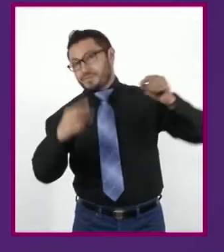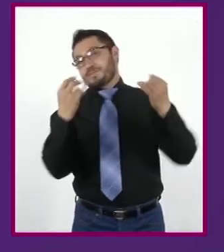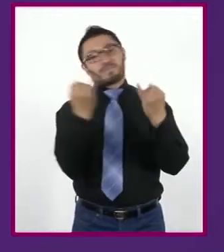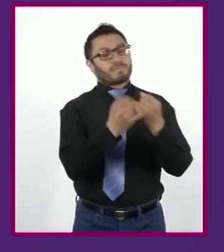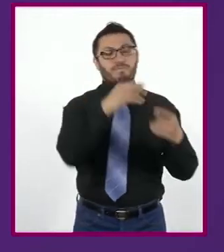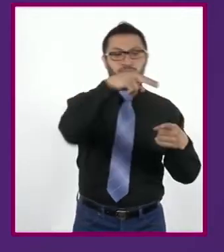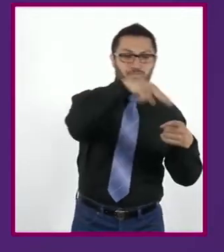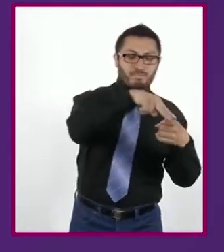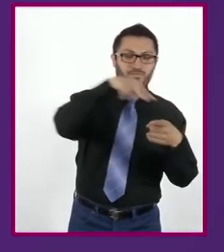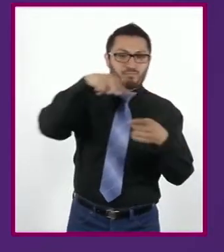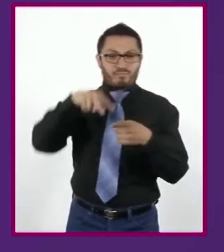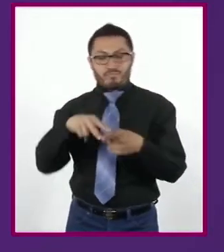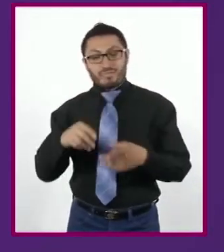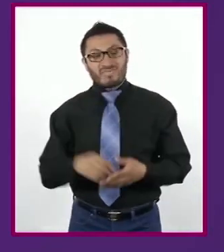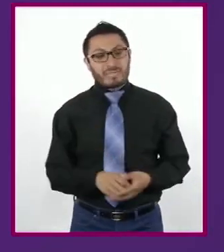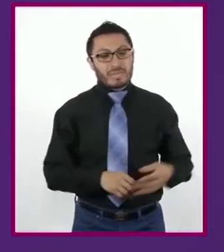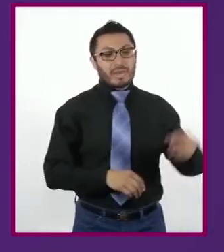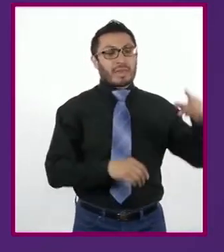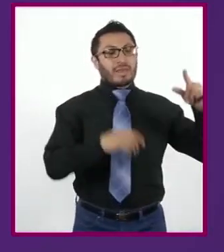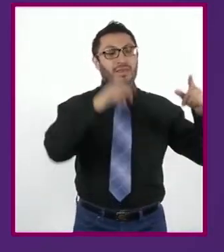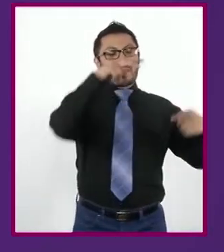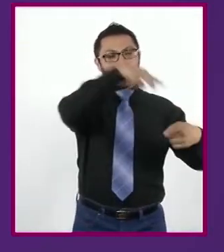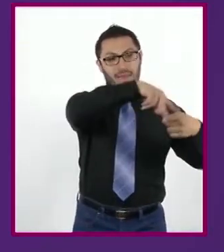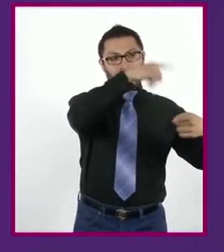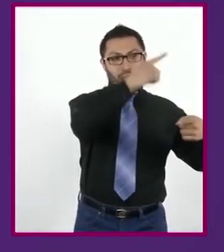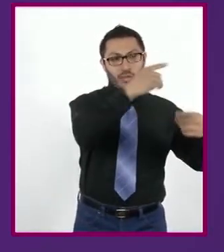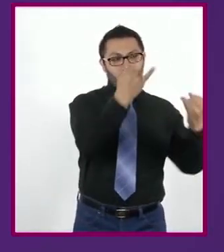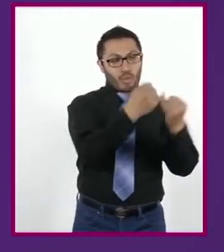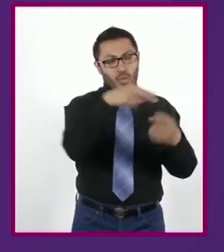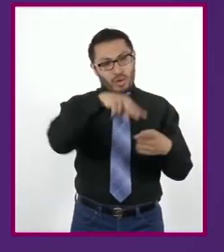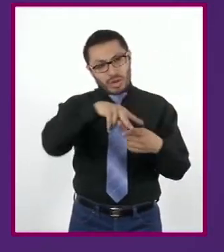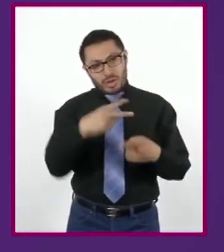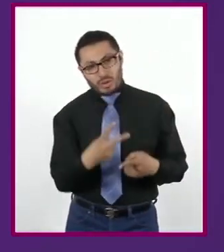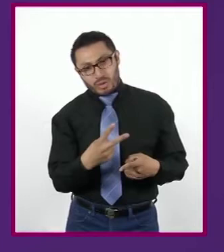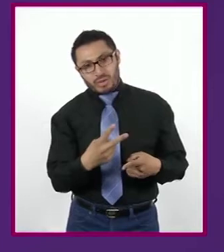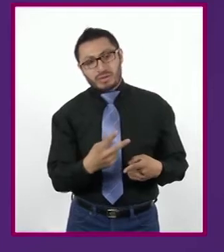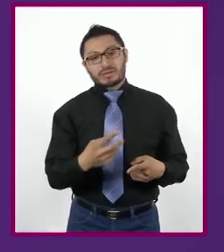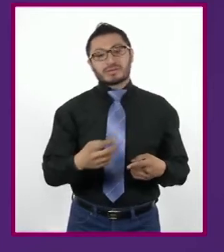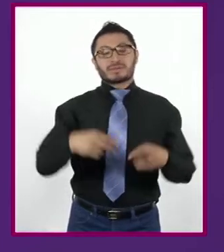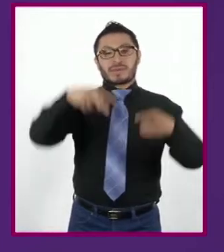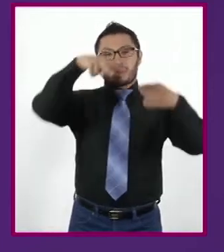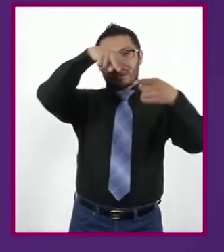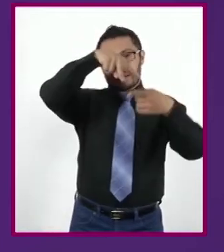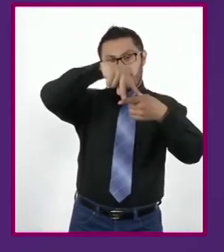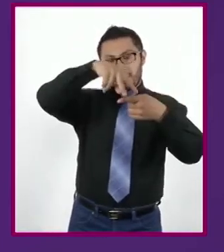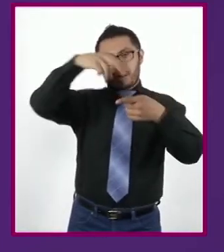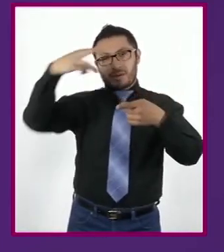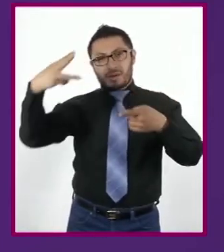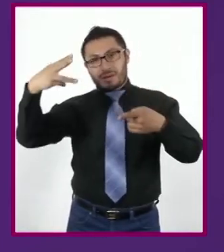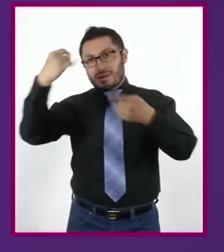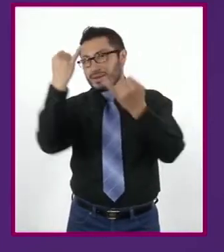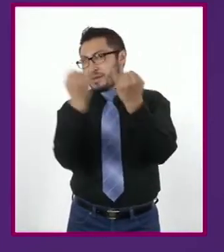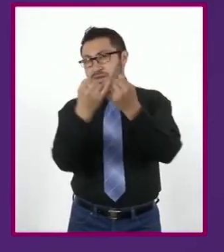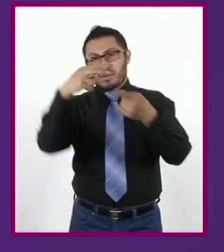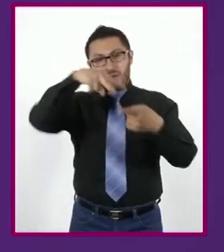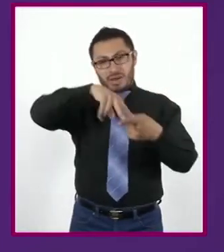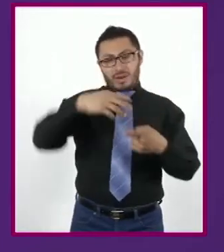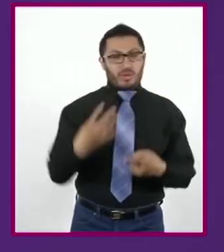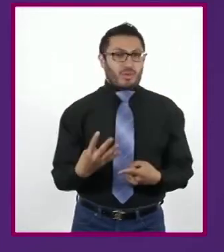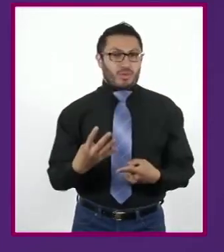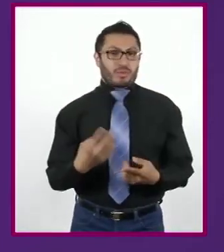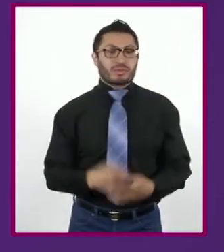decir, el triángulo 1 es igual al triángulo 2 y el triángulo 3 es igual al triángulo